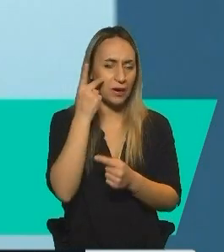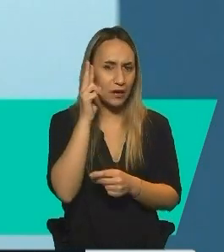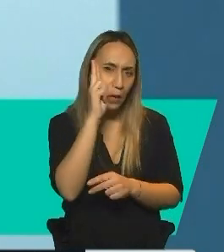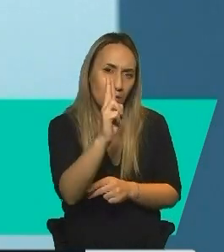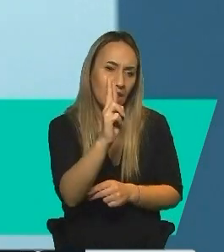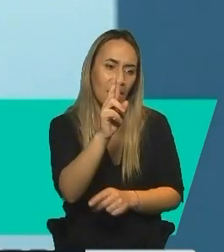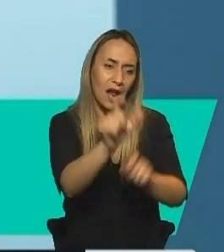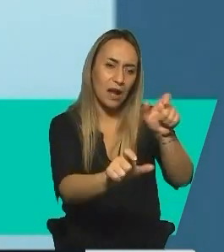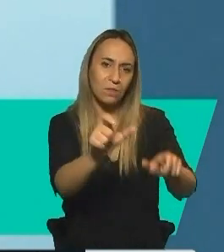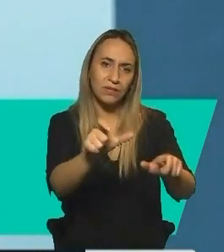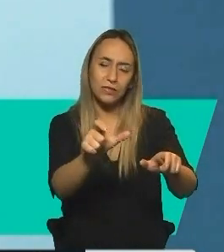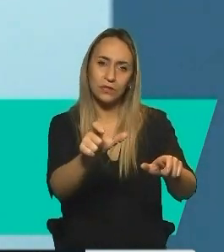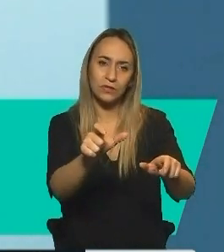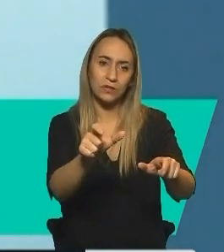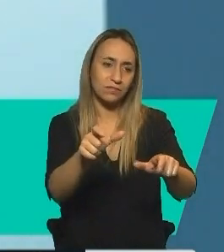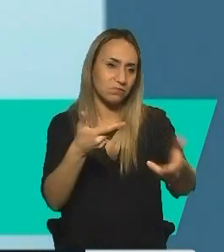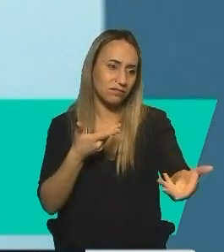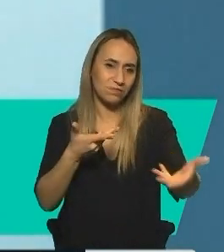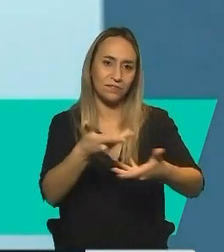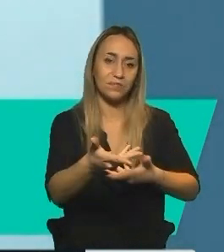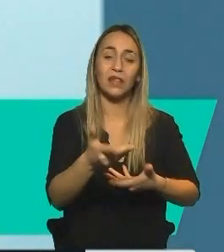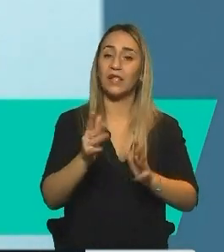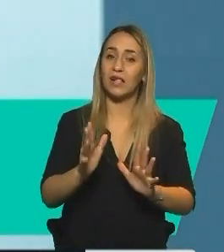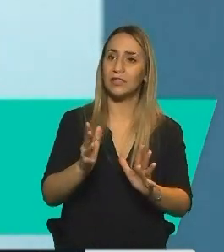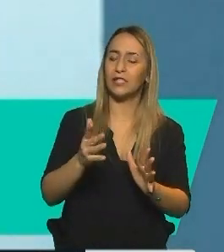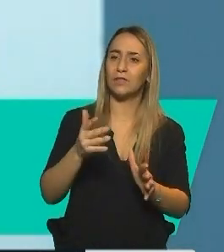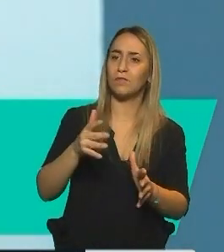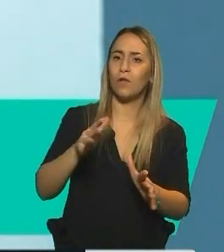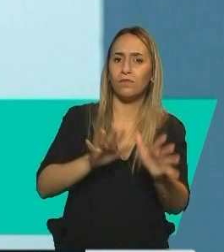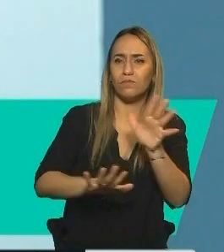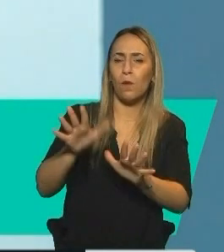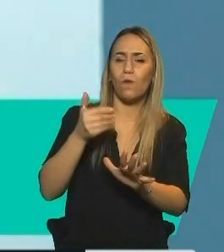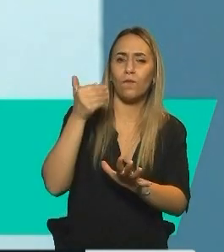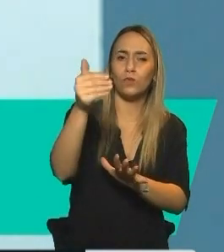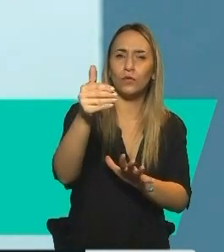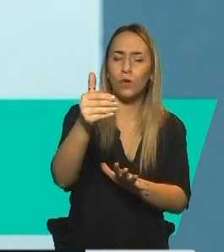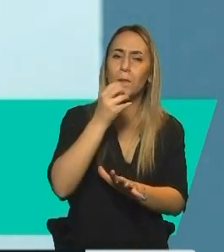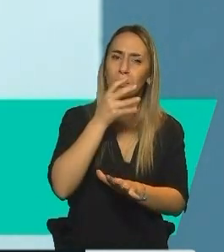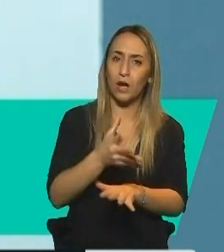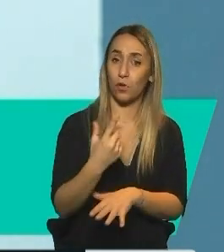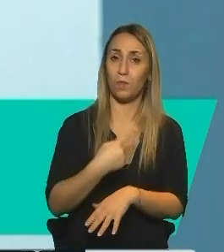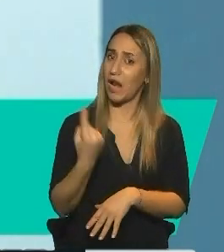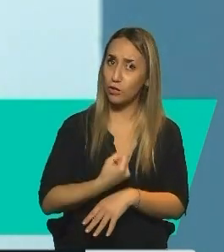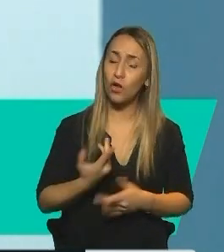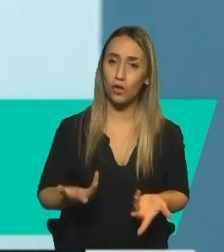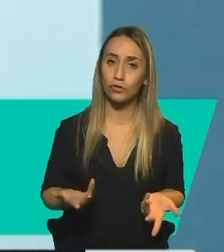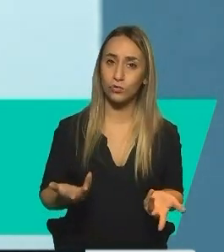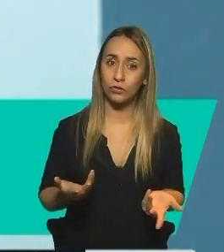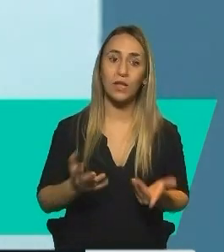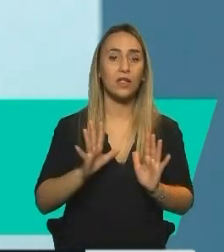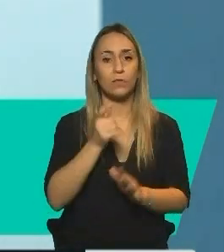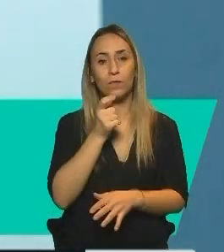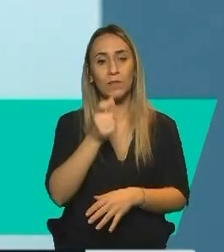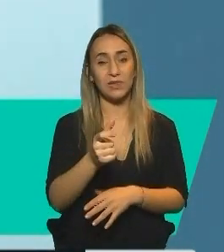tratar de dar lo mejor de sí para la construcción de un destino más justo para todos. Eso es un mensaje